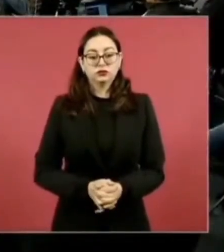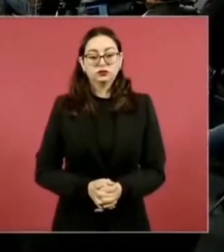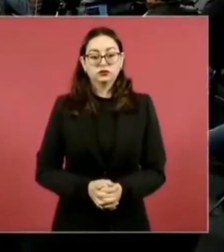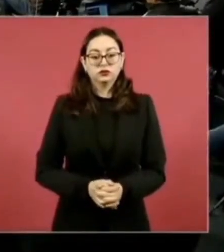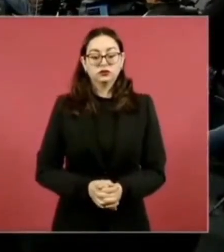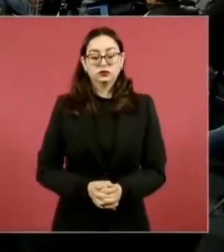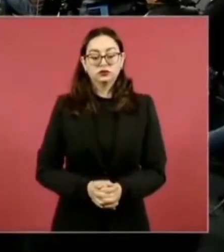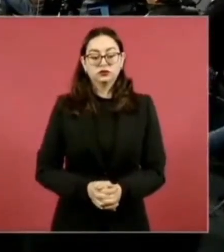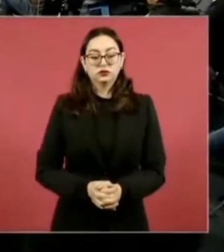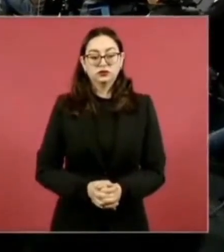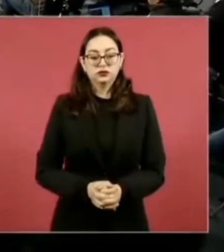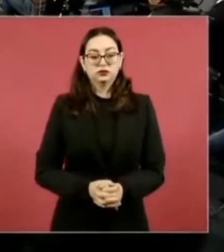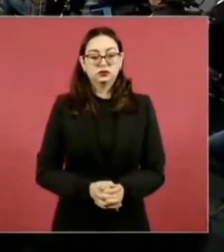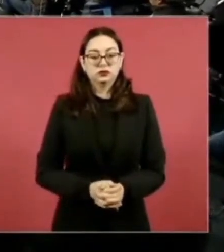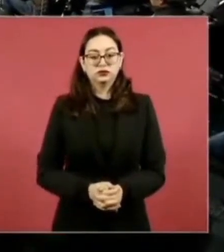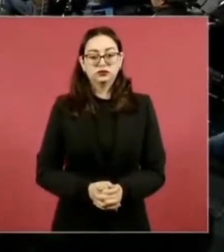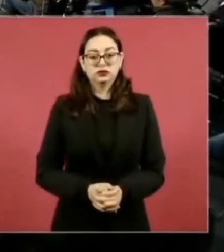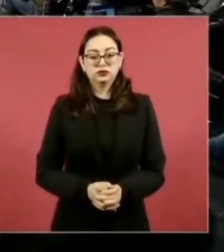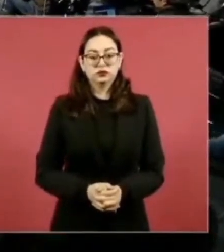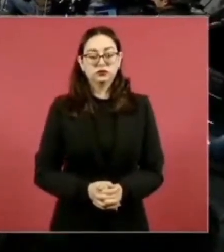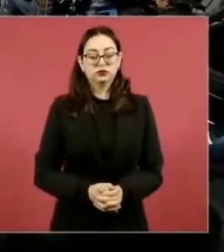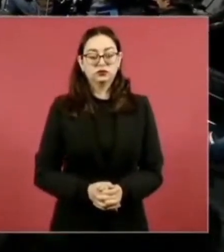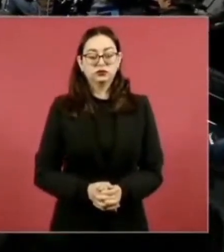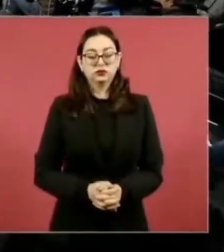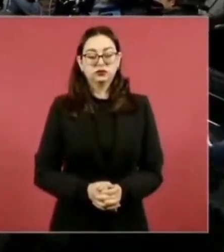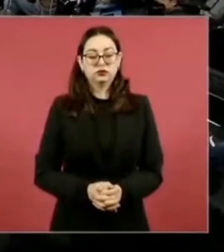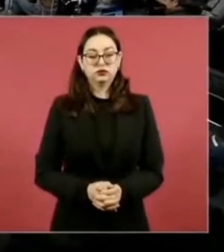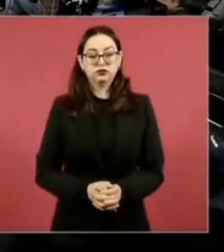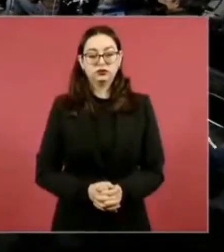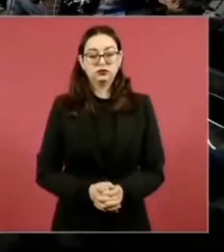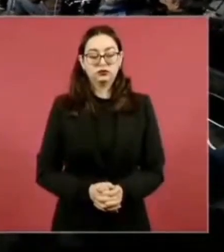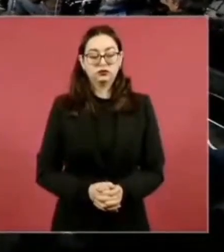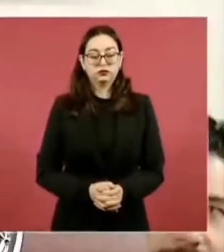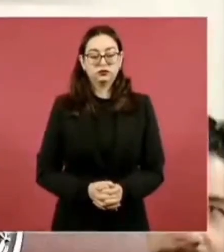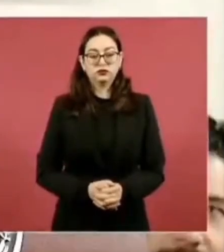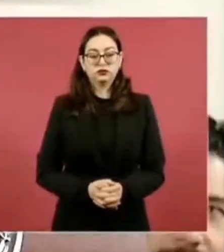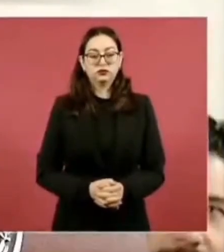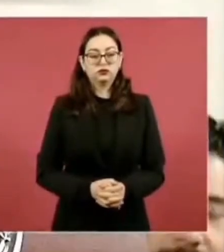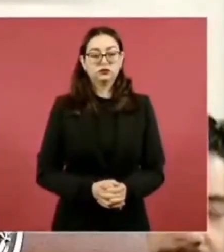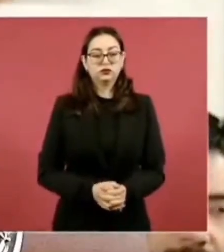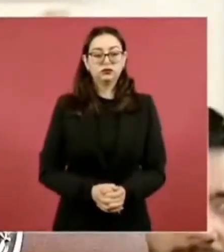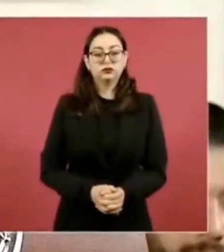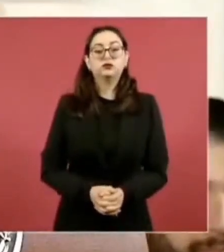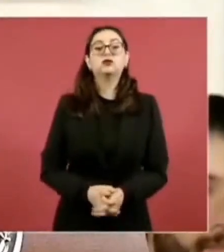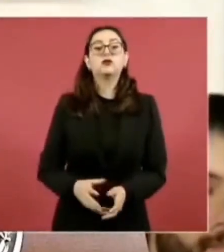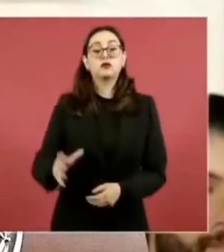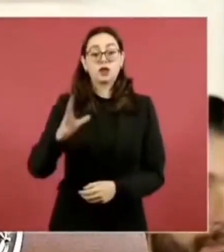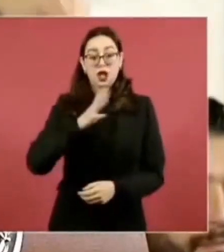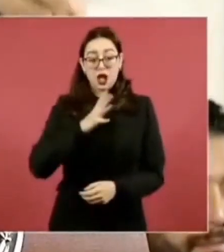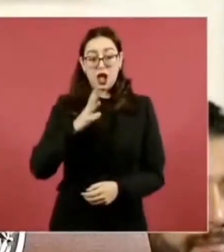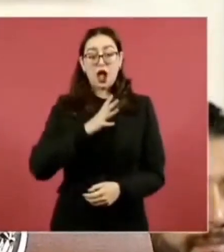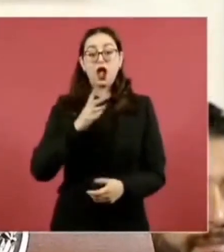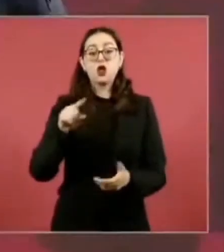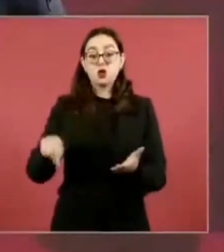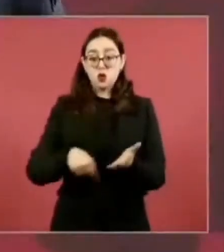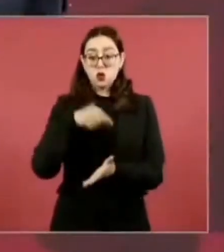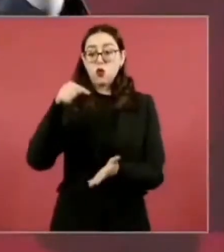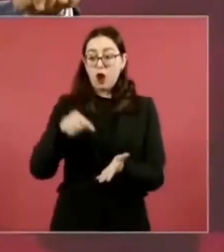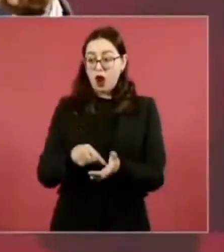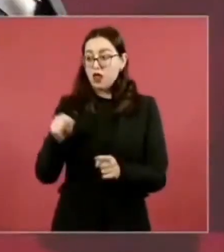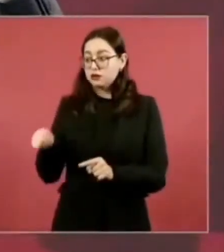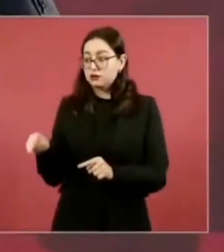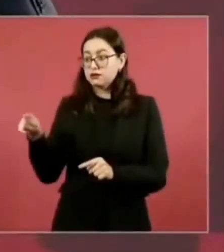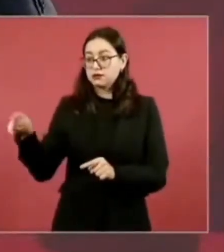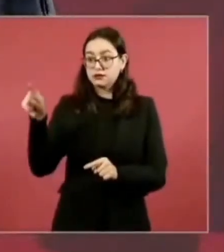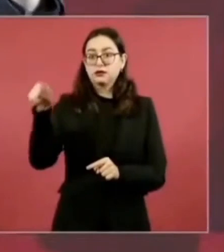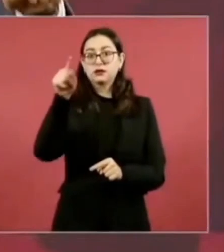Sí, hay lugares en donde hay grupos, constantemente se está deteniendo y